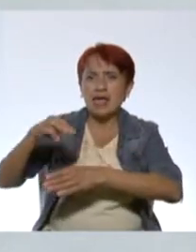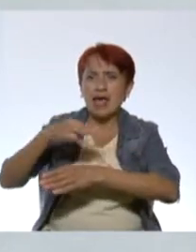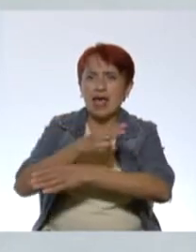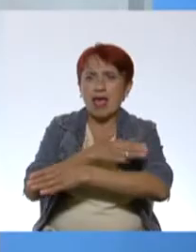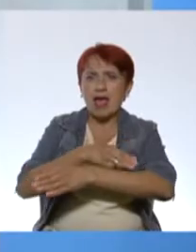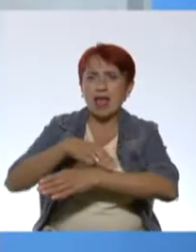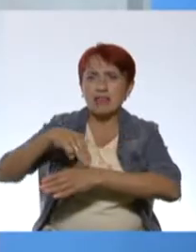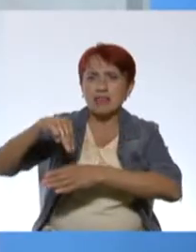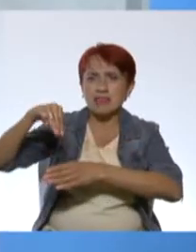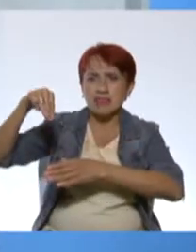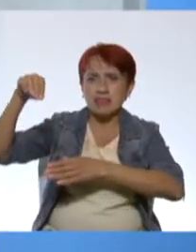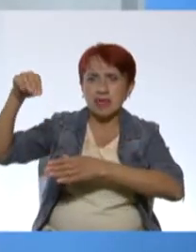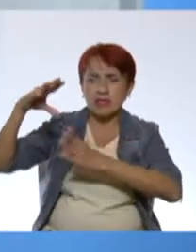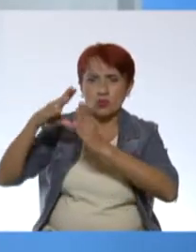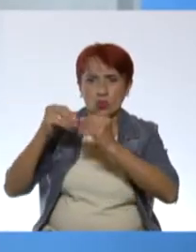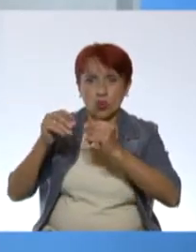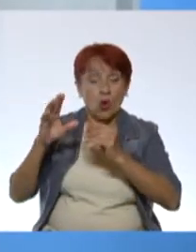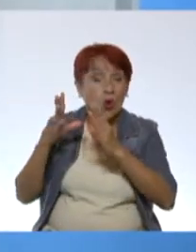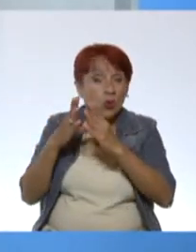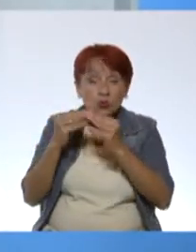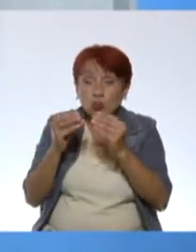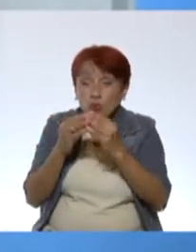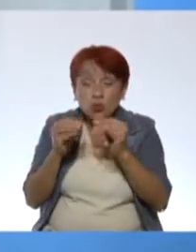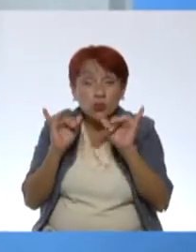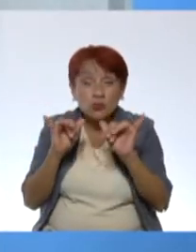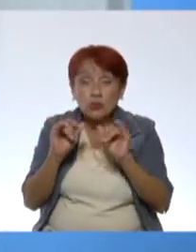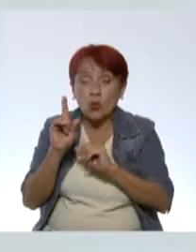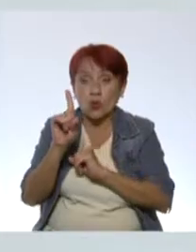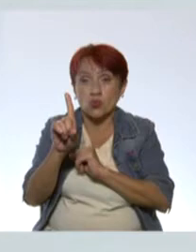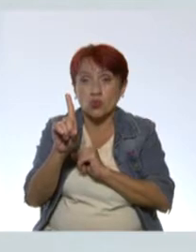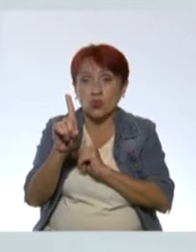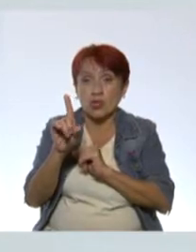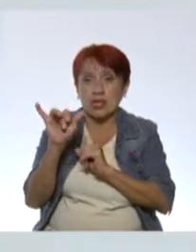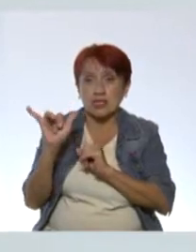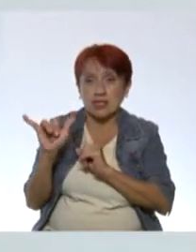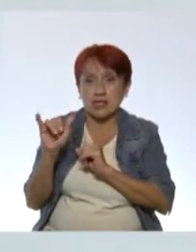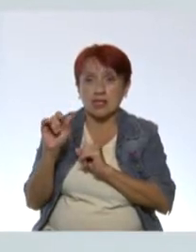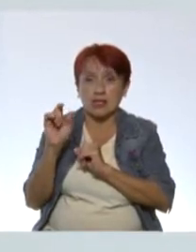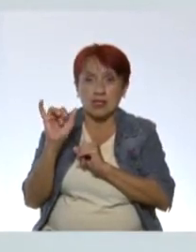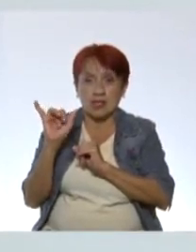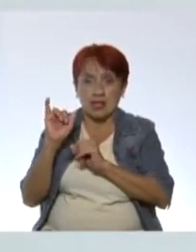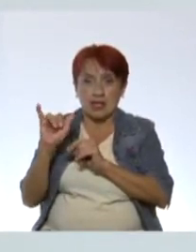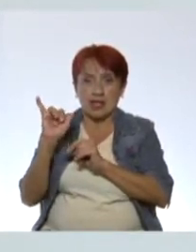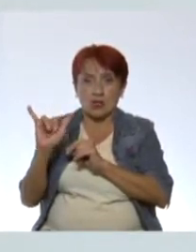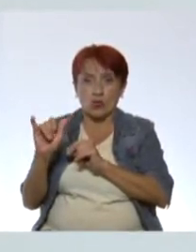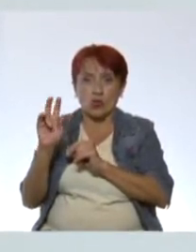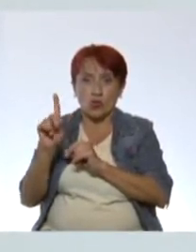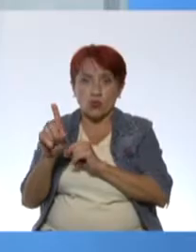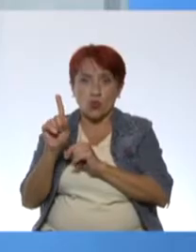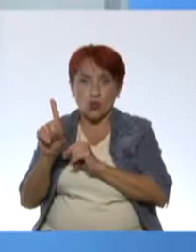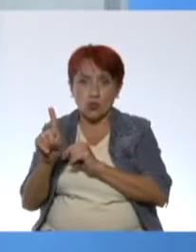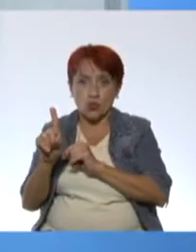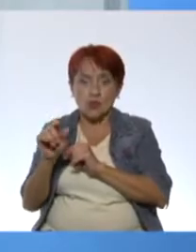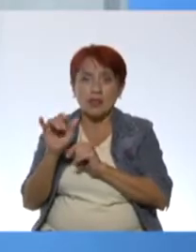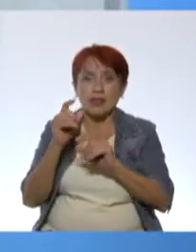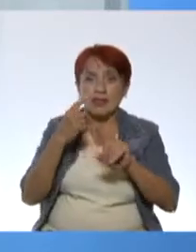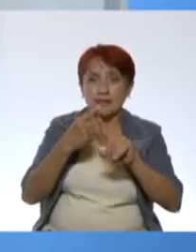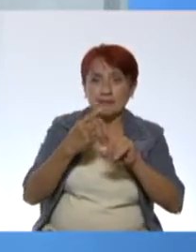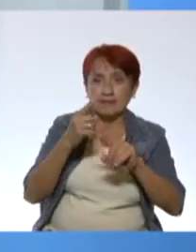Recordando que si es 1, todo lo que está en 1 va a ser x1, y1, y todo lo que está en 2 va a ser x2, y2.